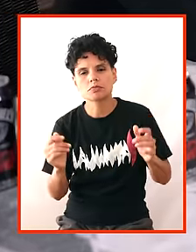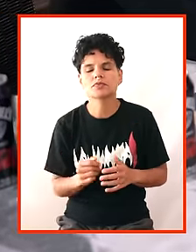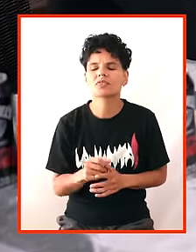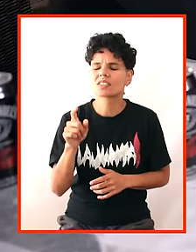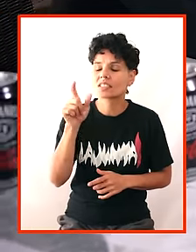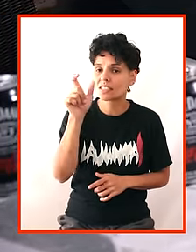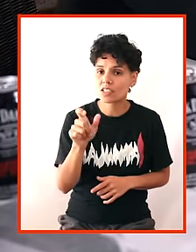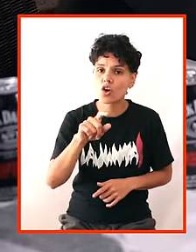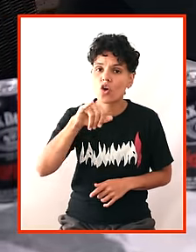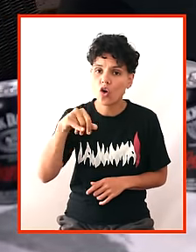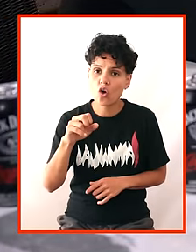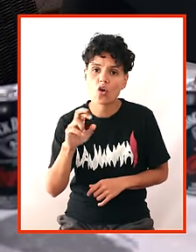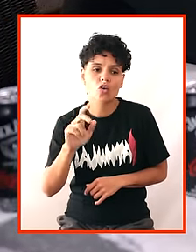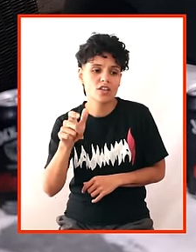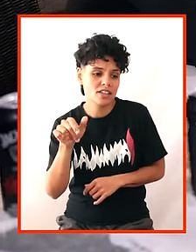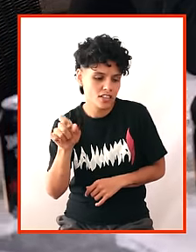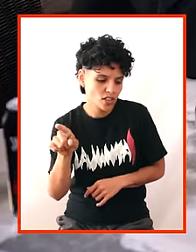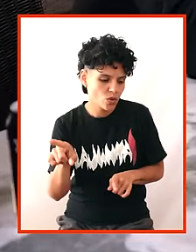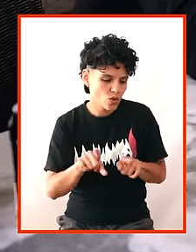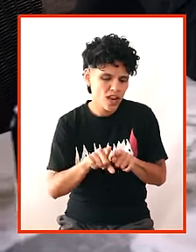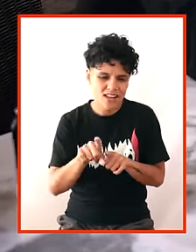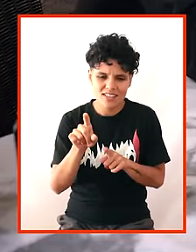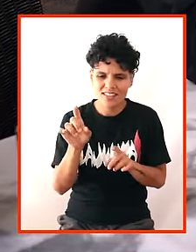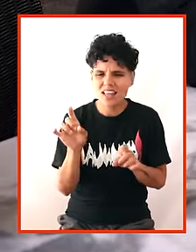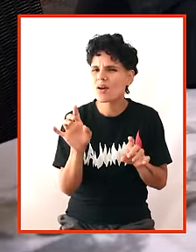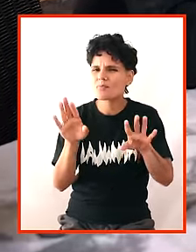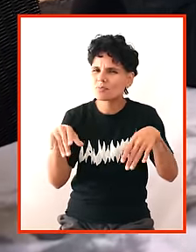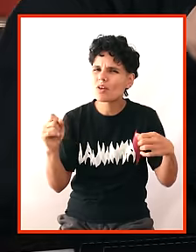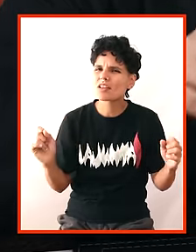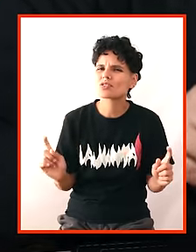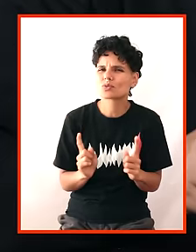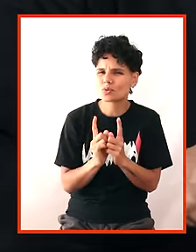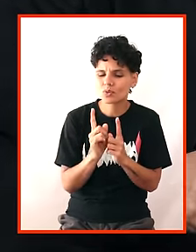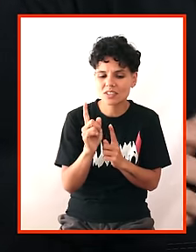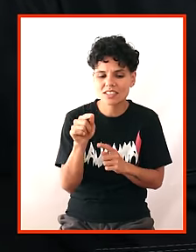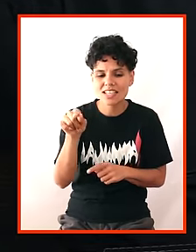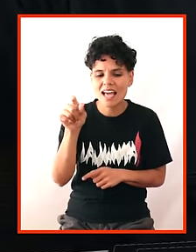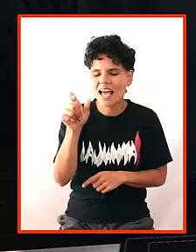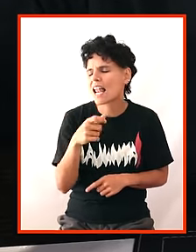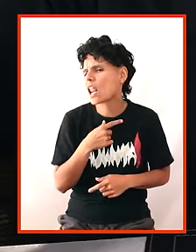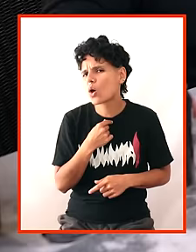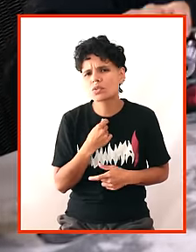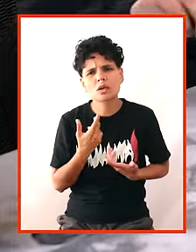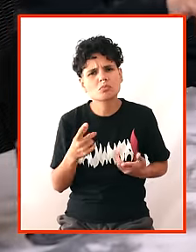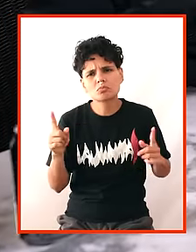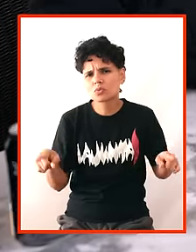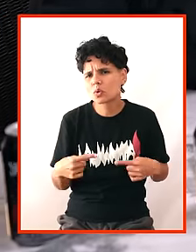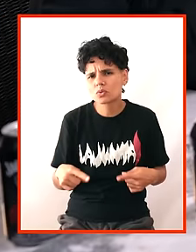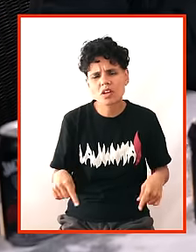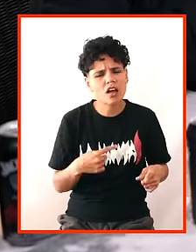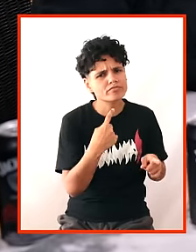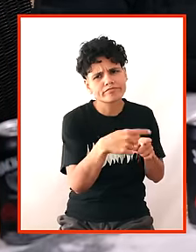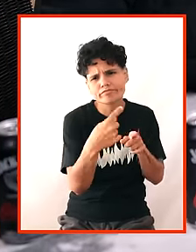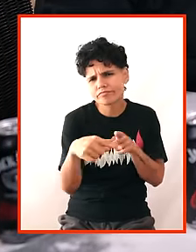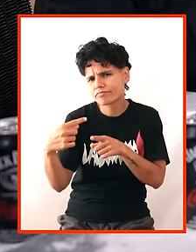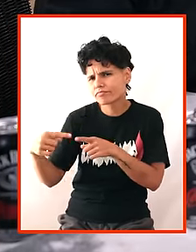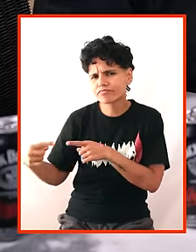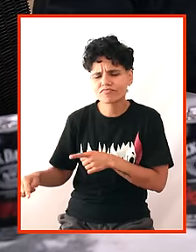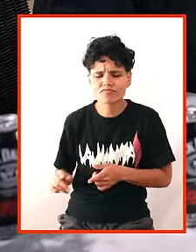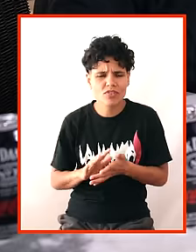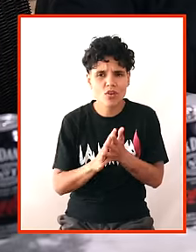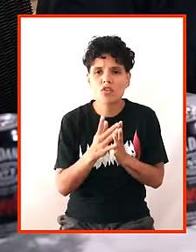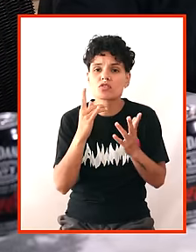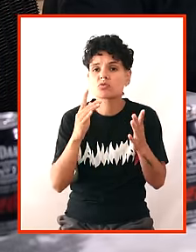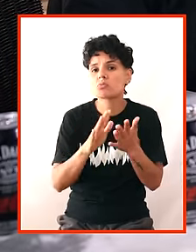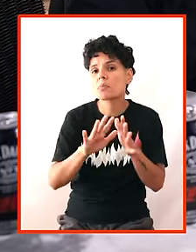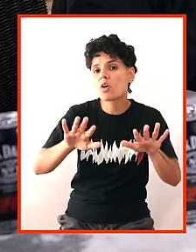Cacha que a propósito de lo que hablamos y de estos cruces, él era súper... Bueno, a él le gusta todo tipo de música. Entonces, por ejemplo, te invitaban a un